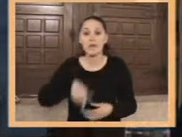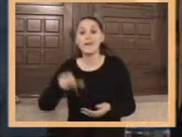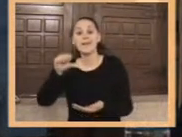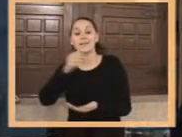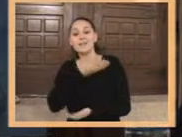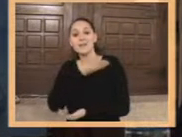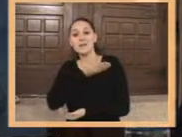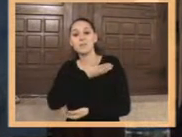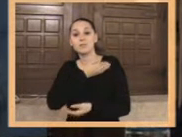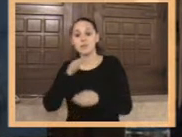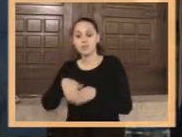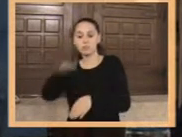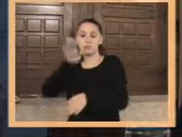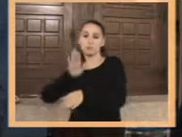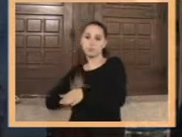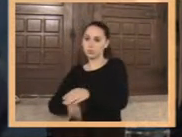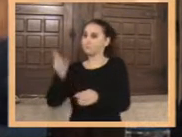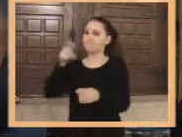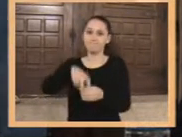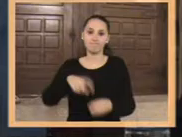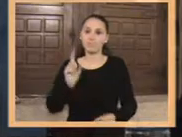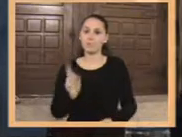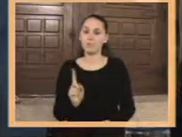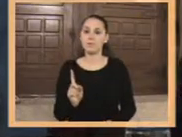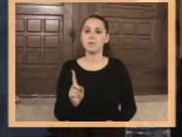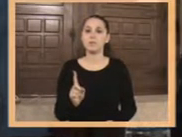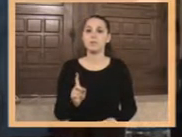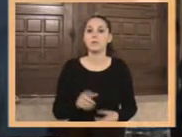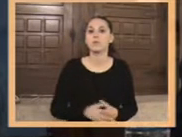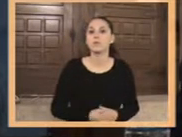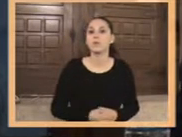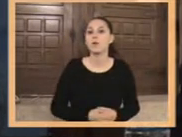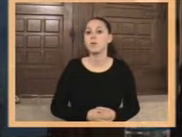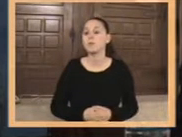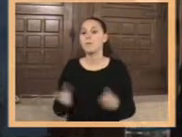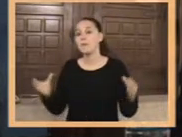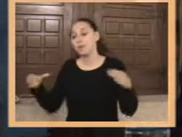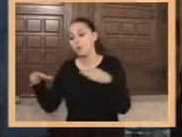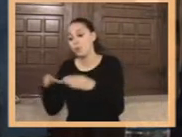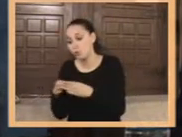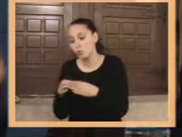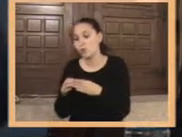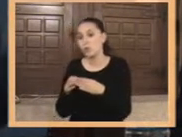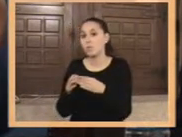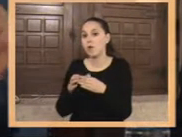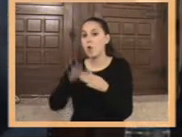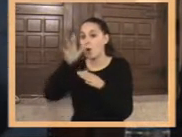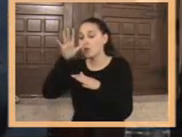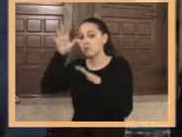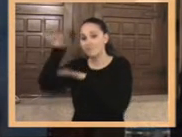se haya asustado aquí el señor Núñez y no haya sido capaz de convencer al resto de su grupo de que esto es bueno para la ciudad,